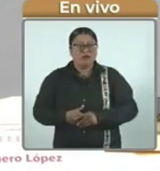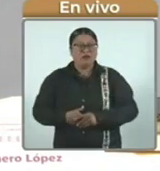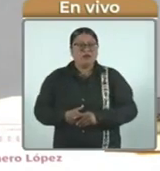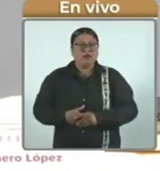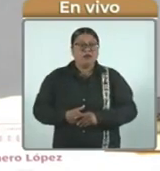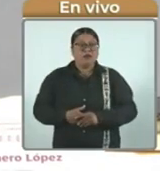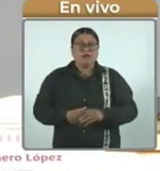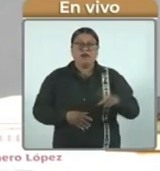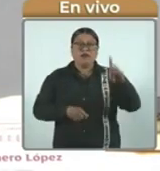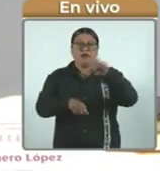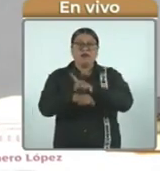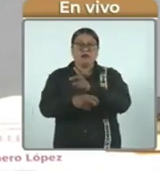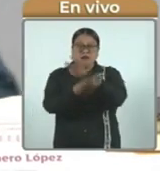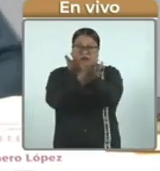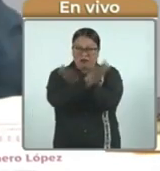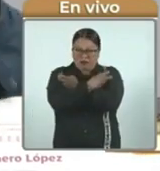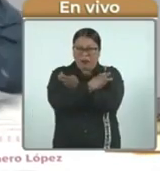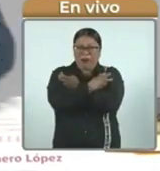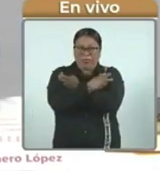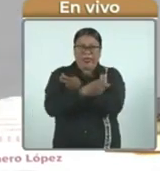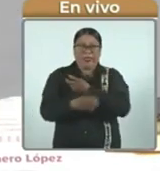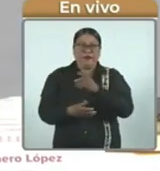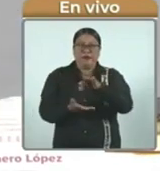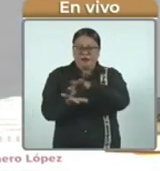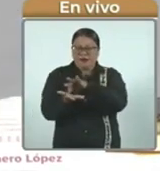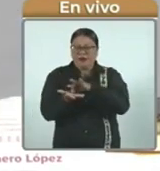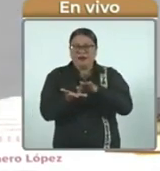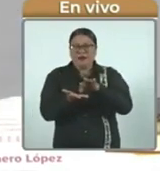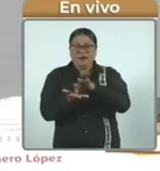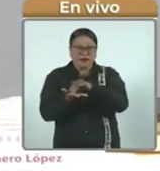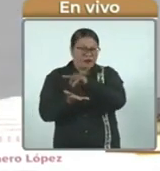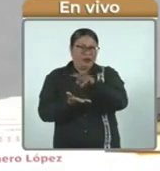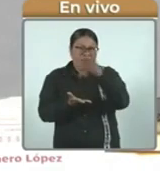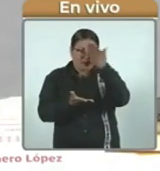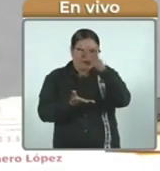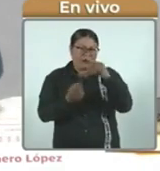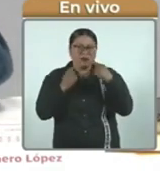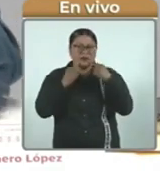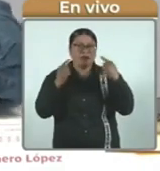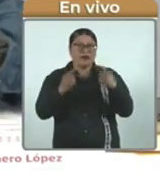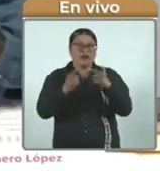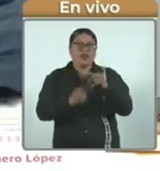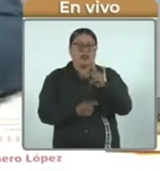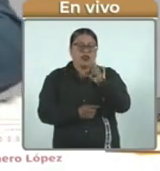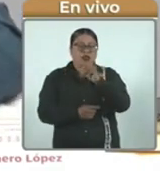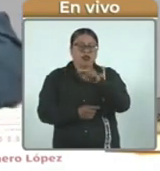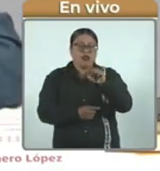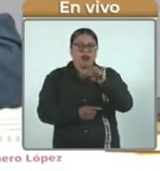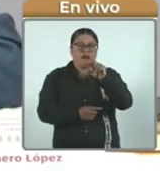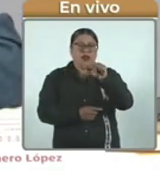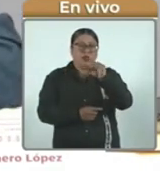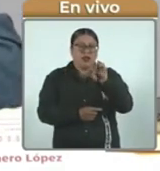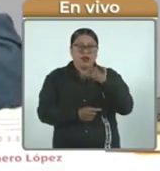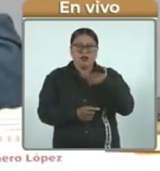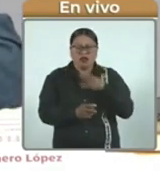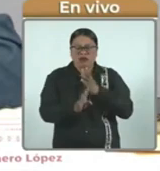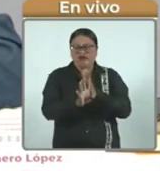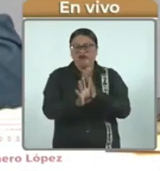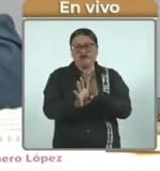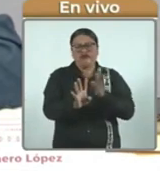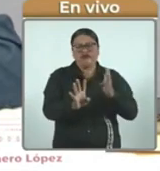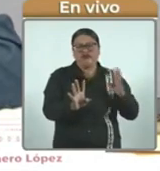en Muertos. Ahí hay unas memelas que todas y todos conocen, muy famosas, Doña Vale. Estuve formado casi